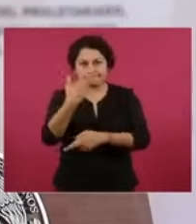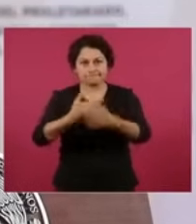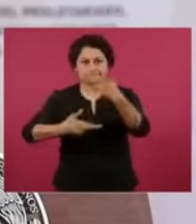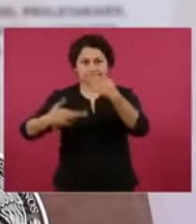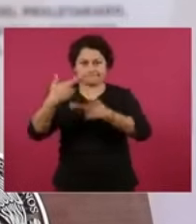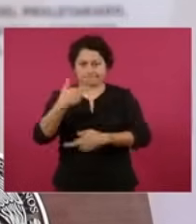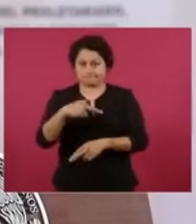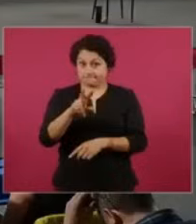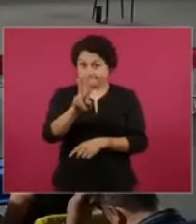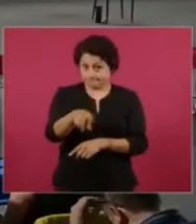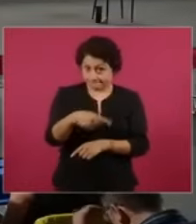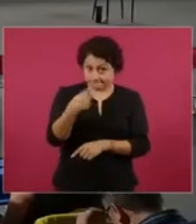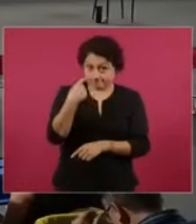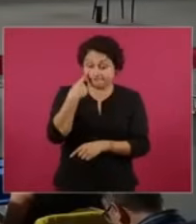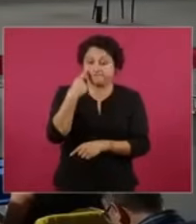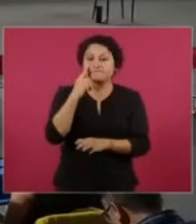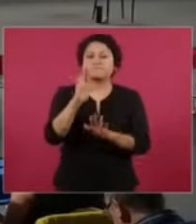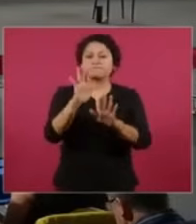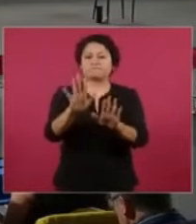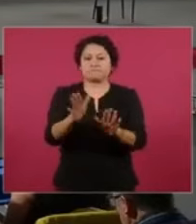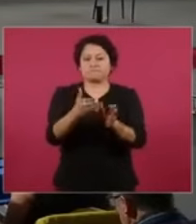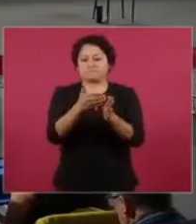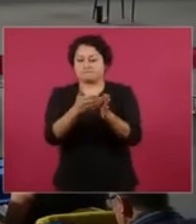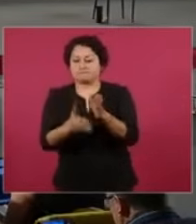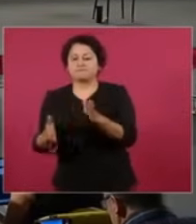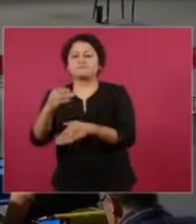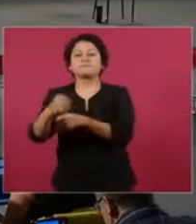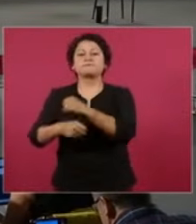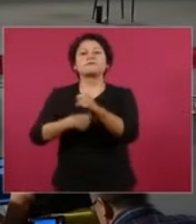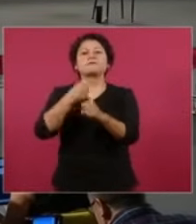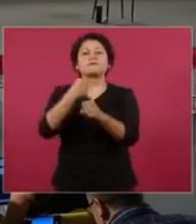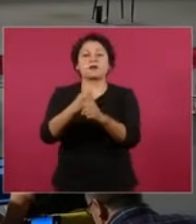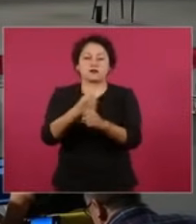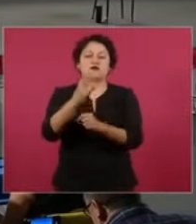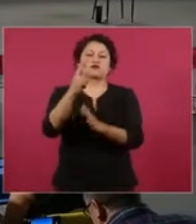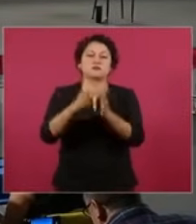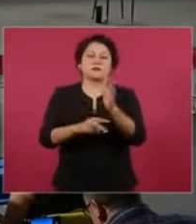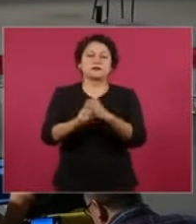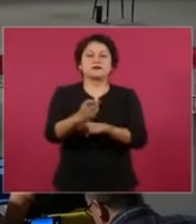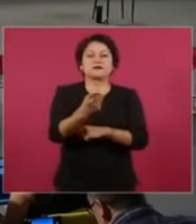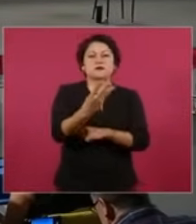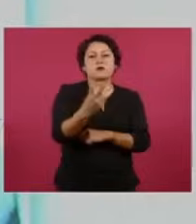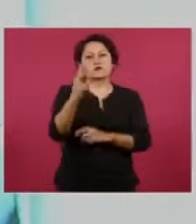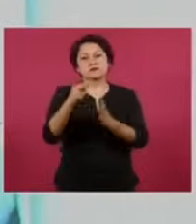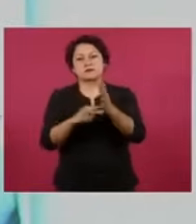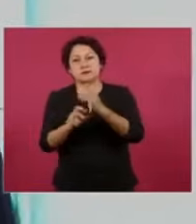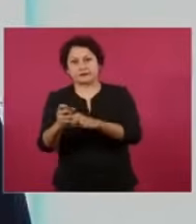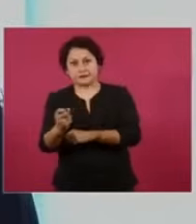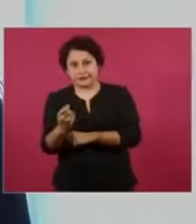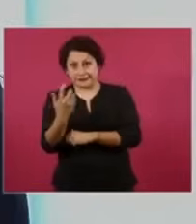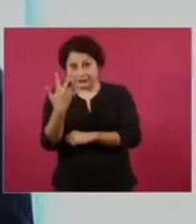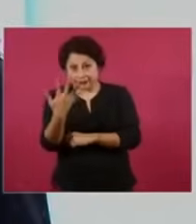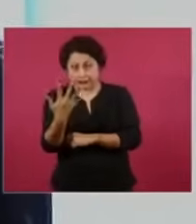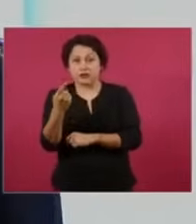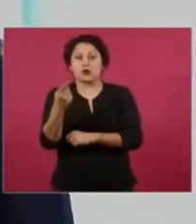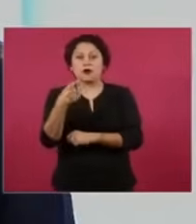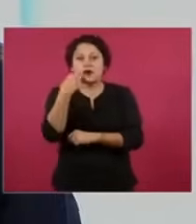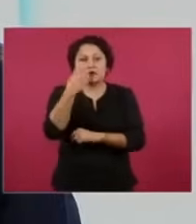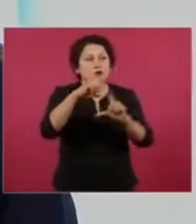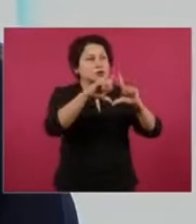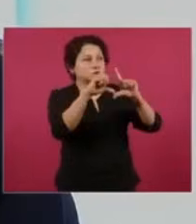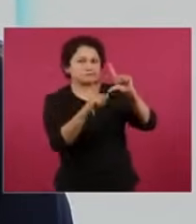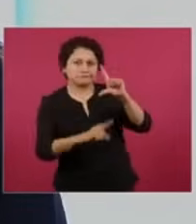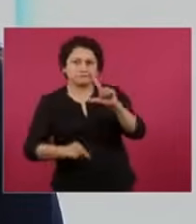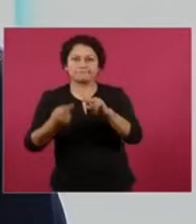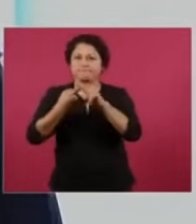de clases, el curso escolar 2024-2025 en todas las escuelas del país, el diario Reforma publicó